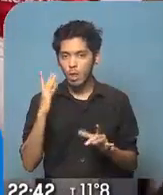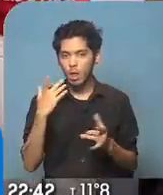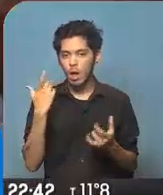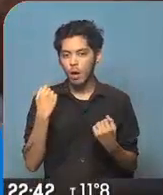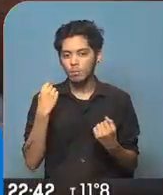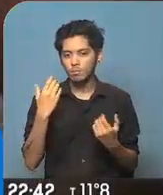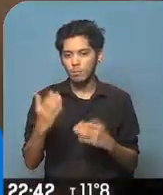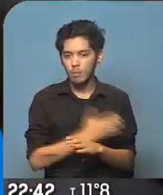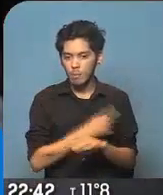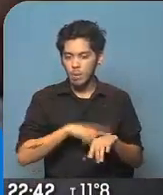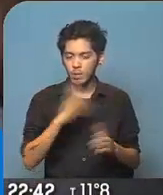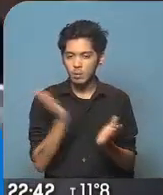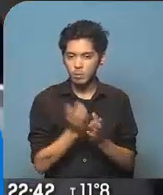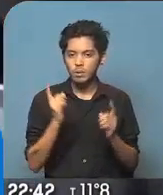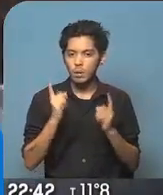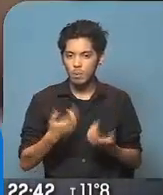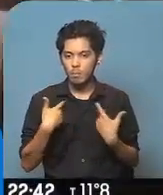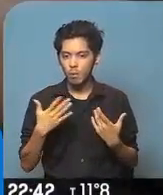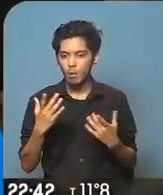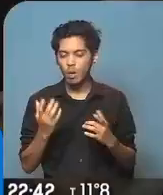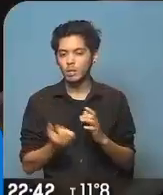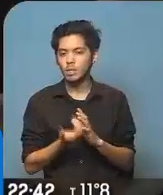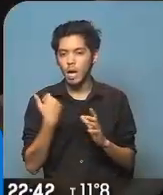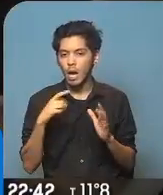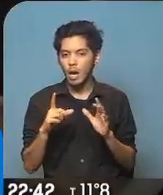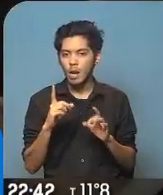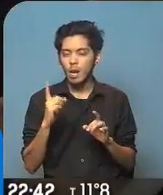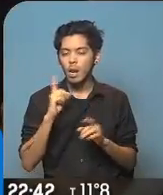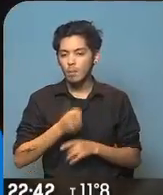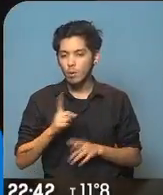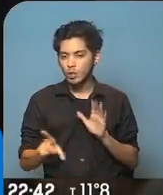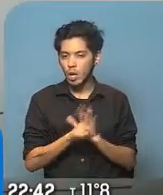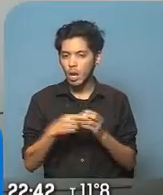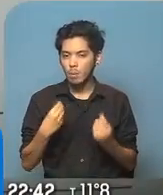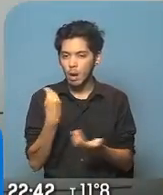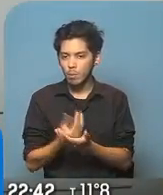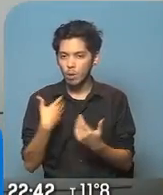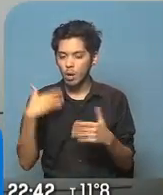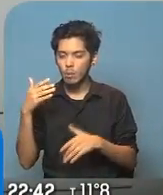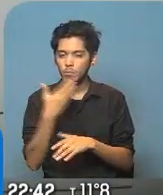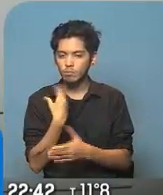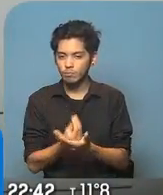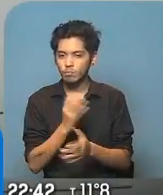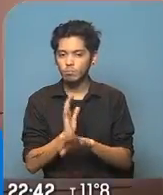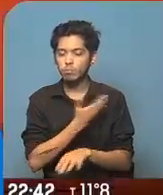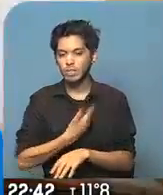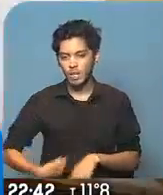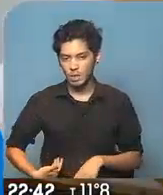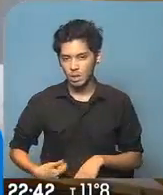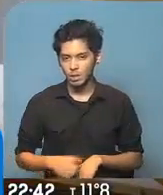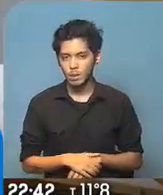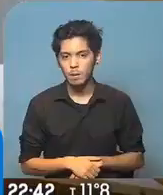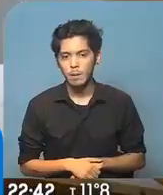ganar tiempo y evadir así la ley electoral que impide a los condenados en segunda instancia acceder a una candidatura.